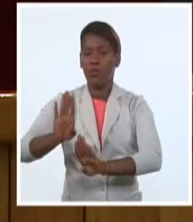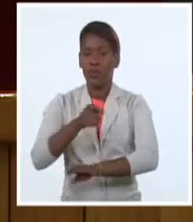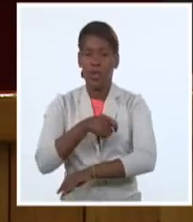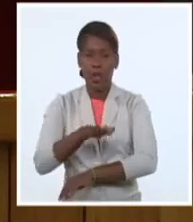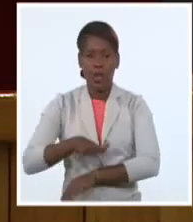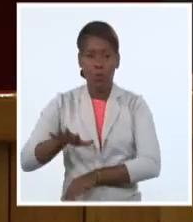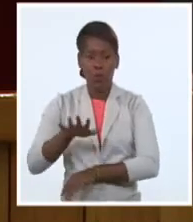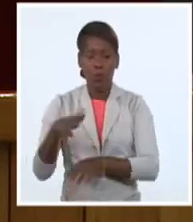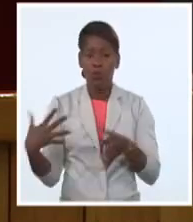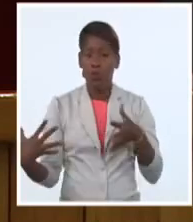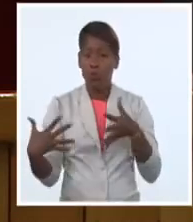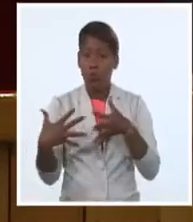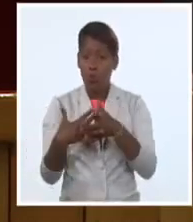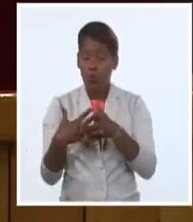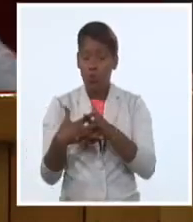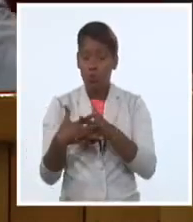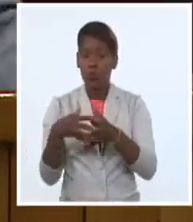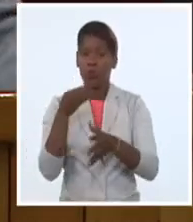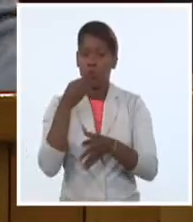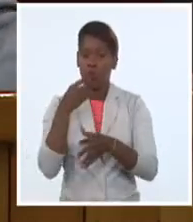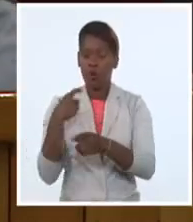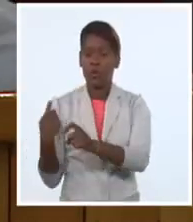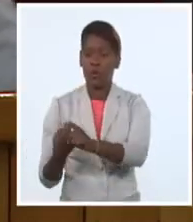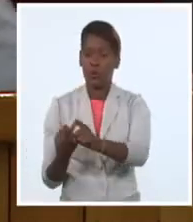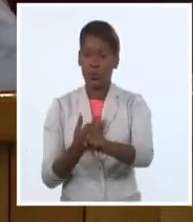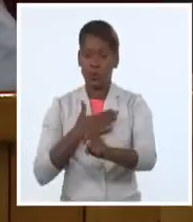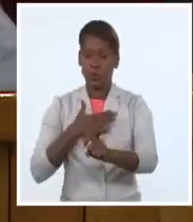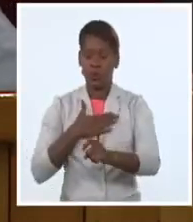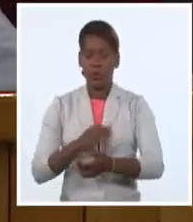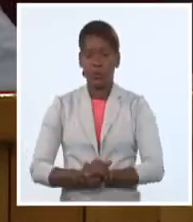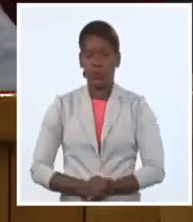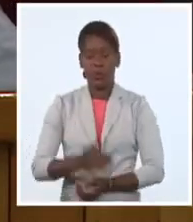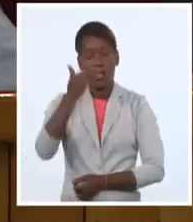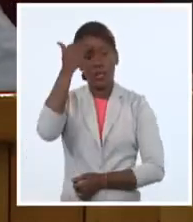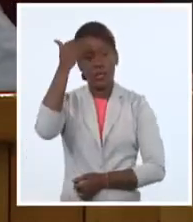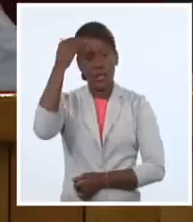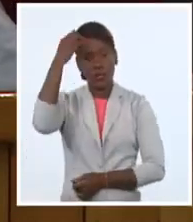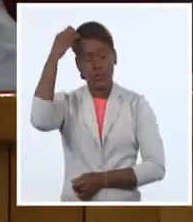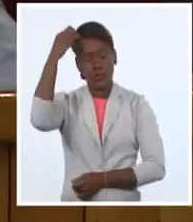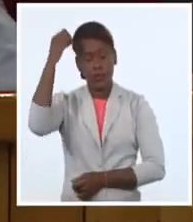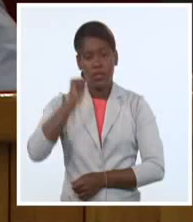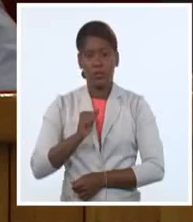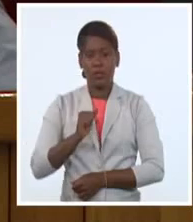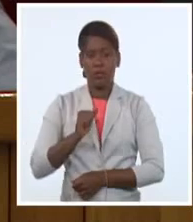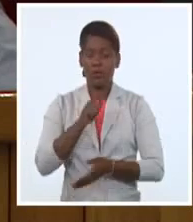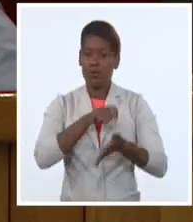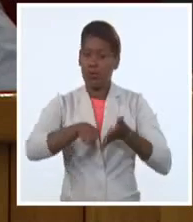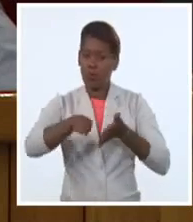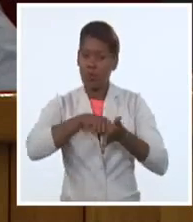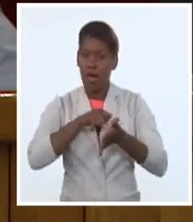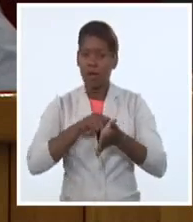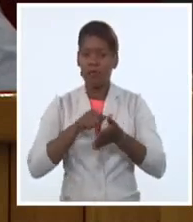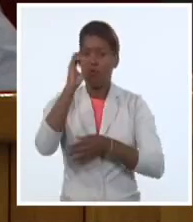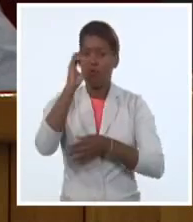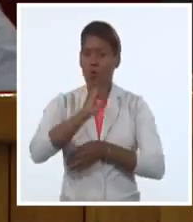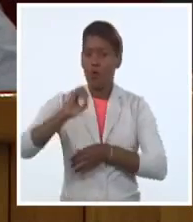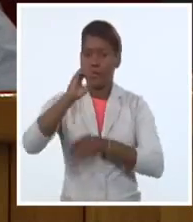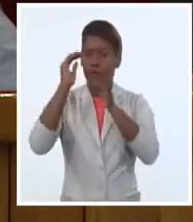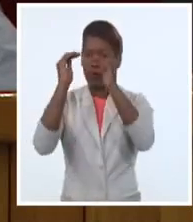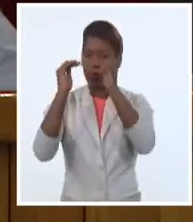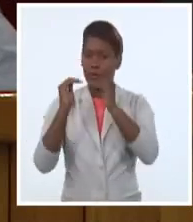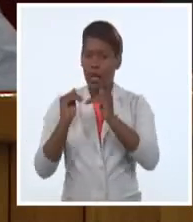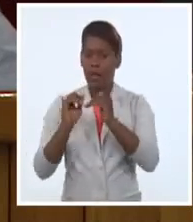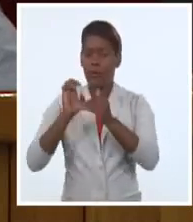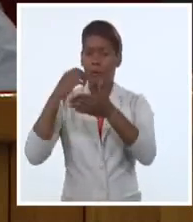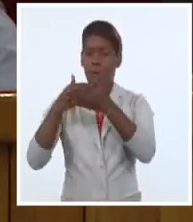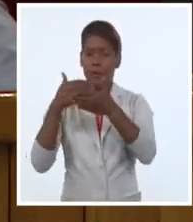resistir y crear. Gracias a nuestro sistema, a la integración de todas las fuerzas en pos de un objetivo, es